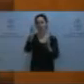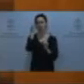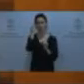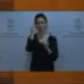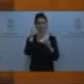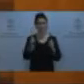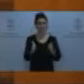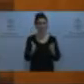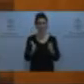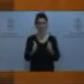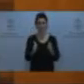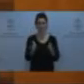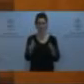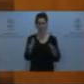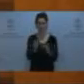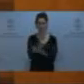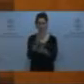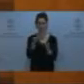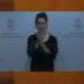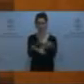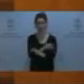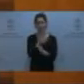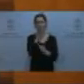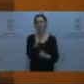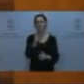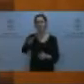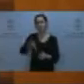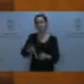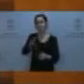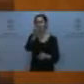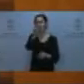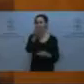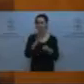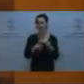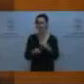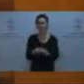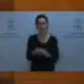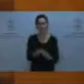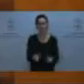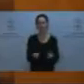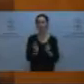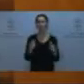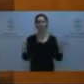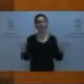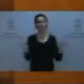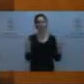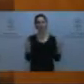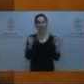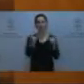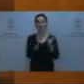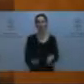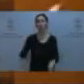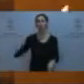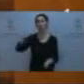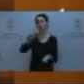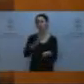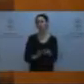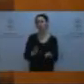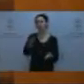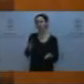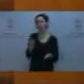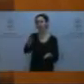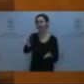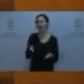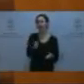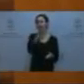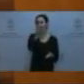Permitir comercializar el salmón de nuestros ríos no supone que vayan a ir a nuestros ríos a sacarlos a paladas,